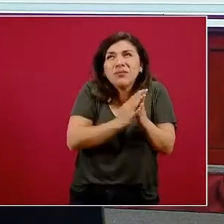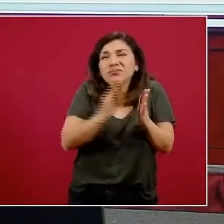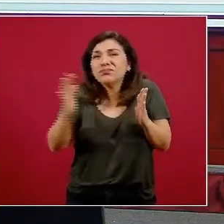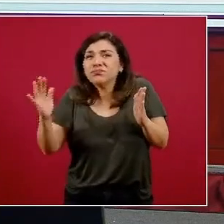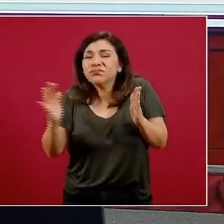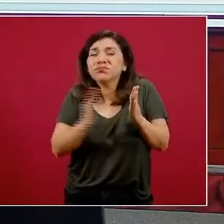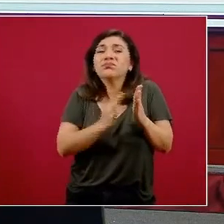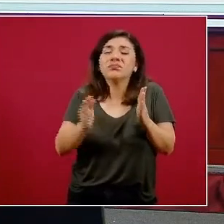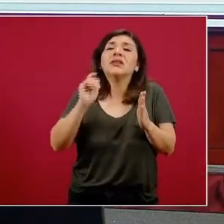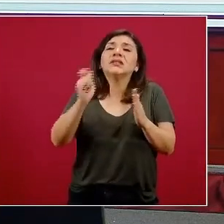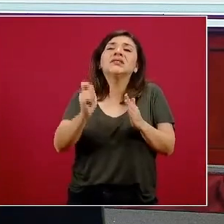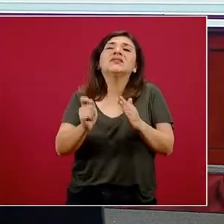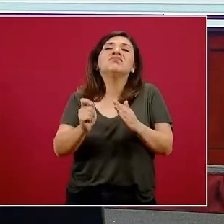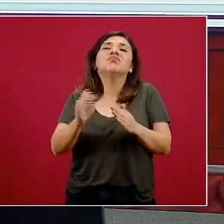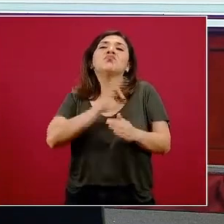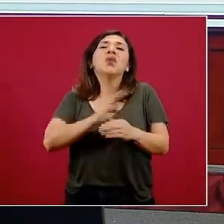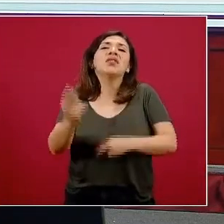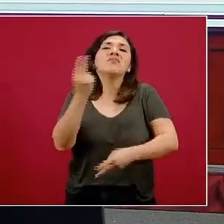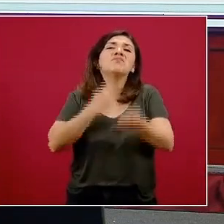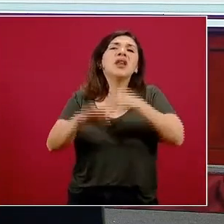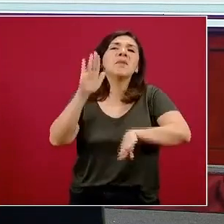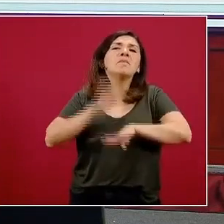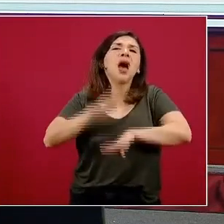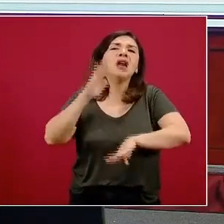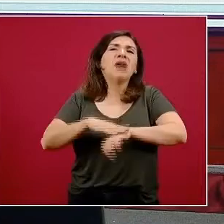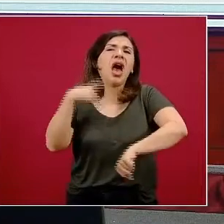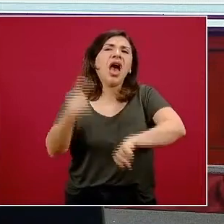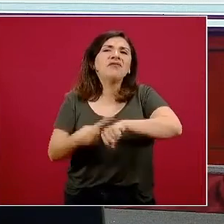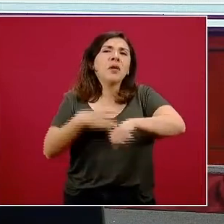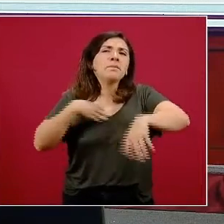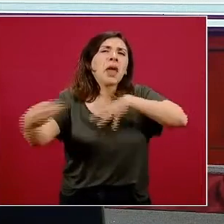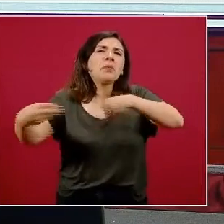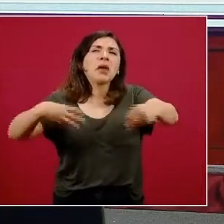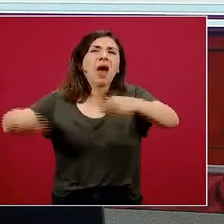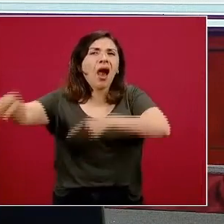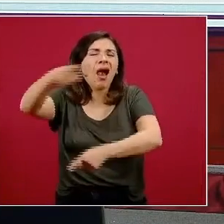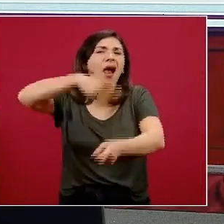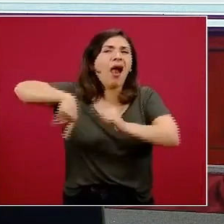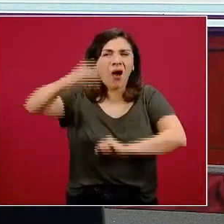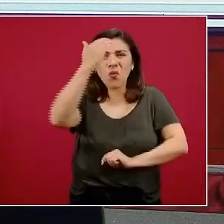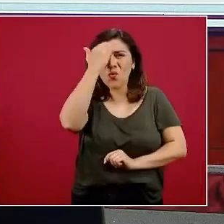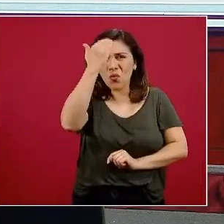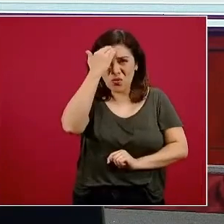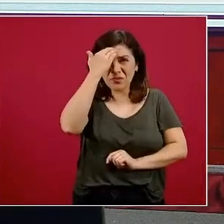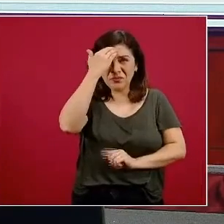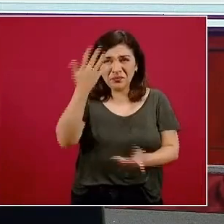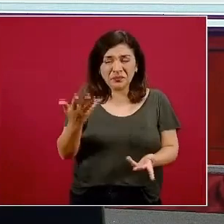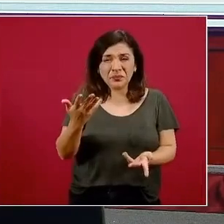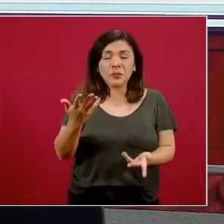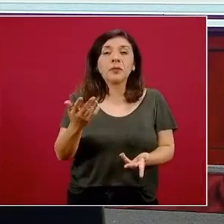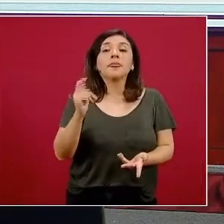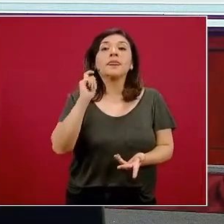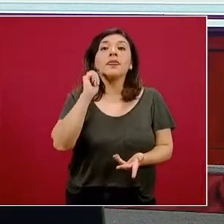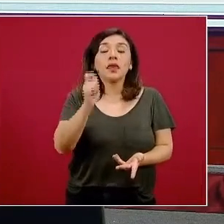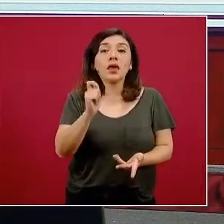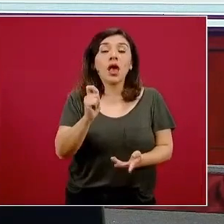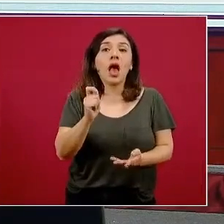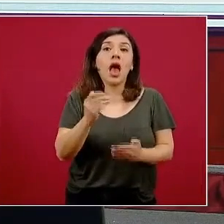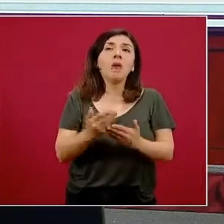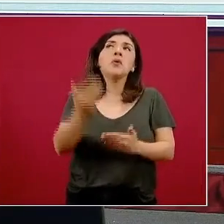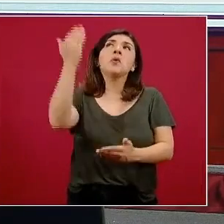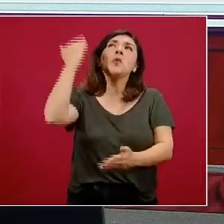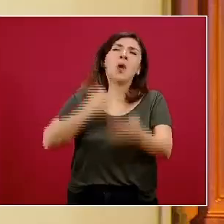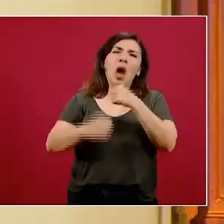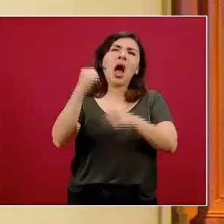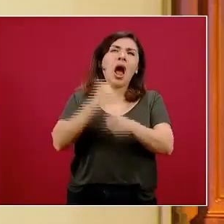disminuyen, favorecen su transmisión, favorecen su circulación. La que teníamos ya muchos